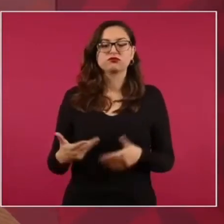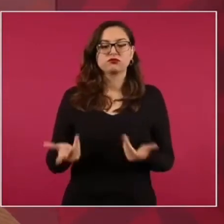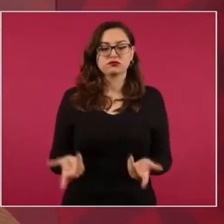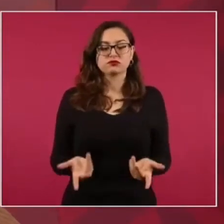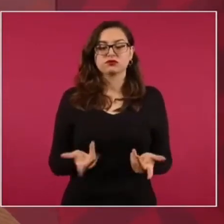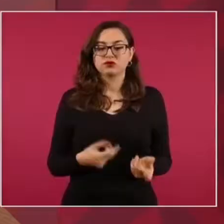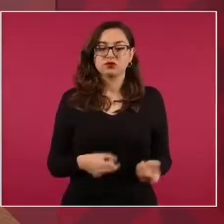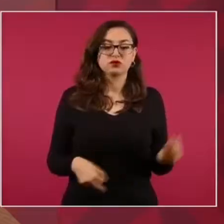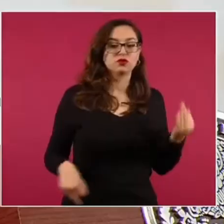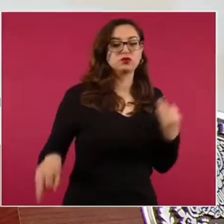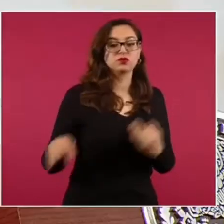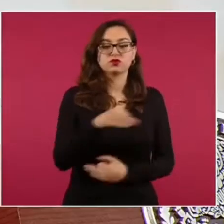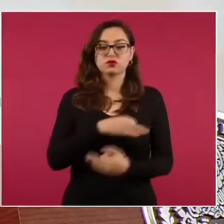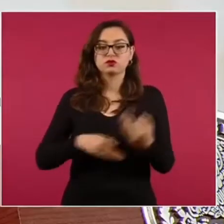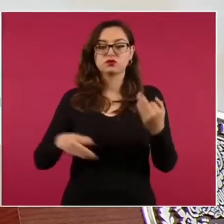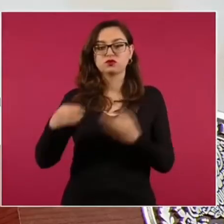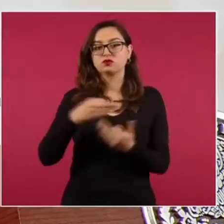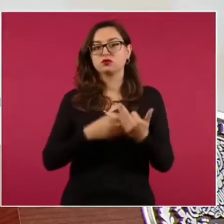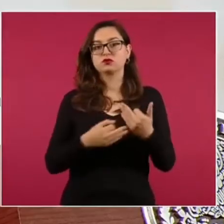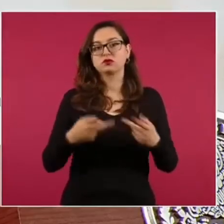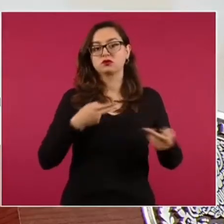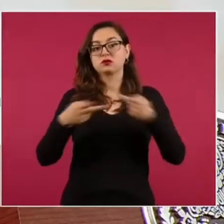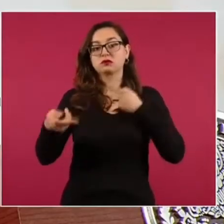era un plan rápido y furioso.